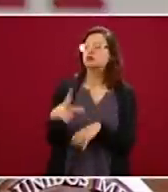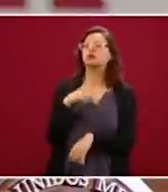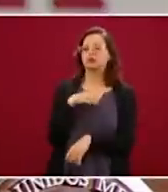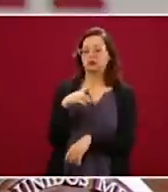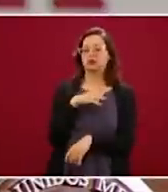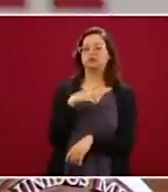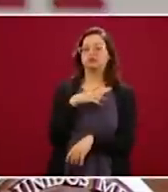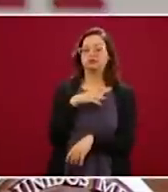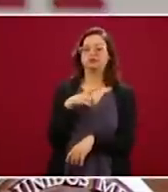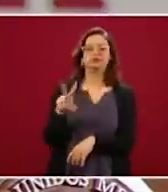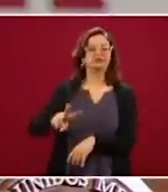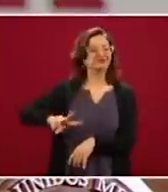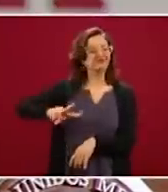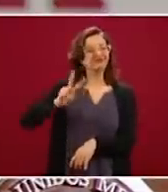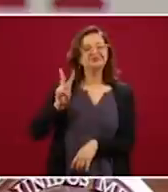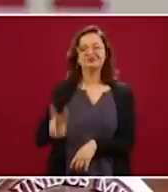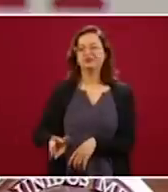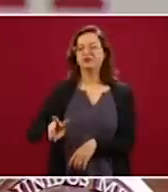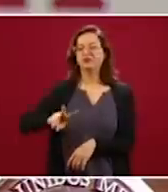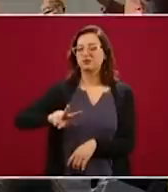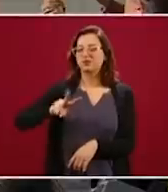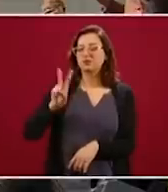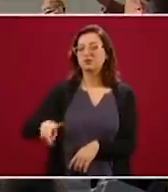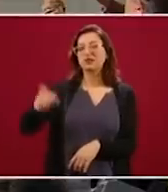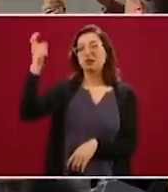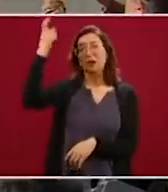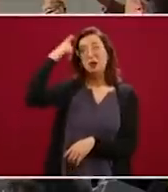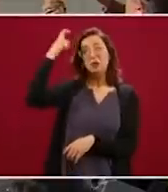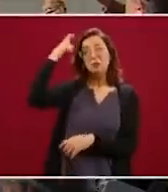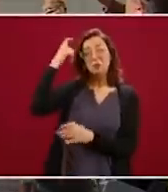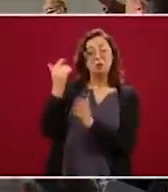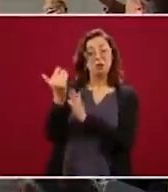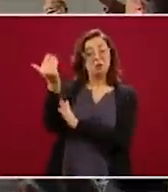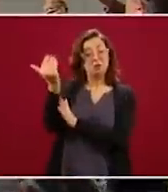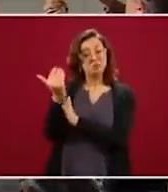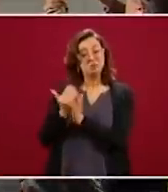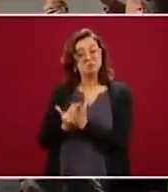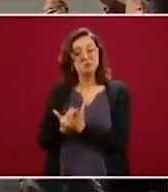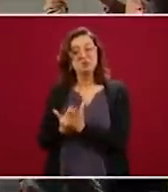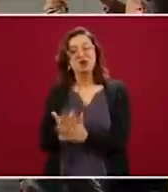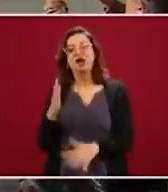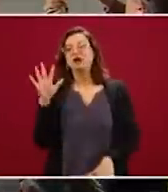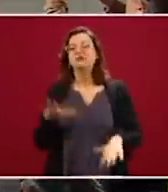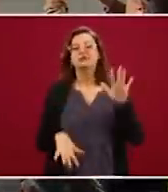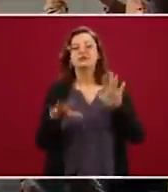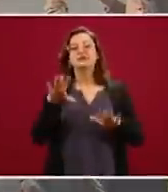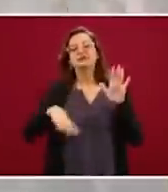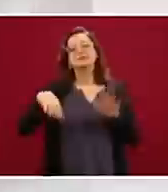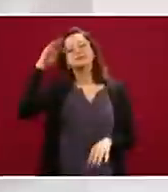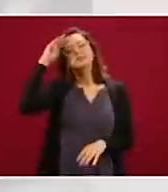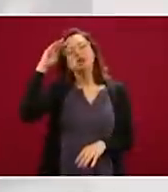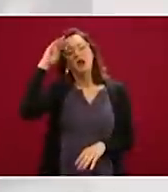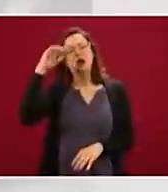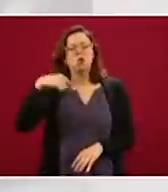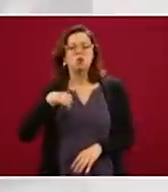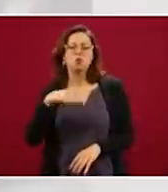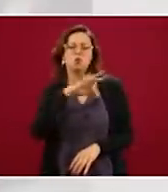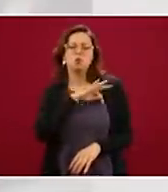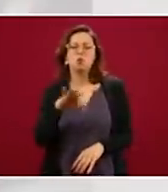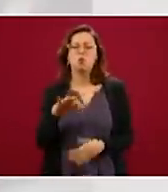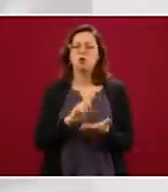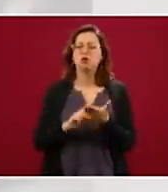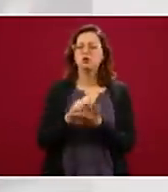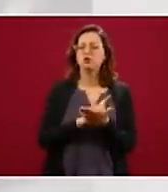una afectación al intelecto de las personas. Normalmente se piensa que se pueden consumir sustancias